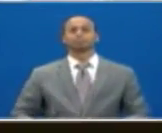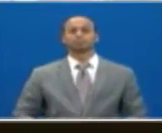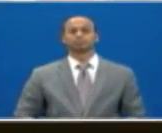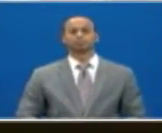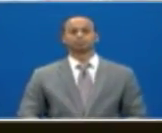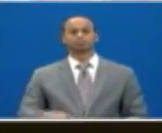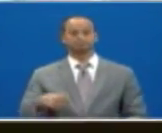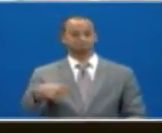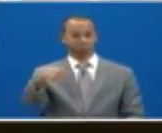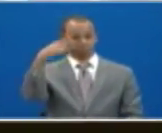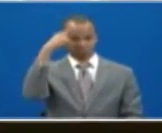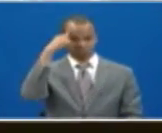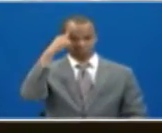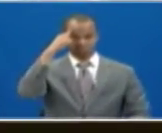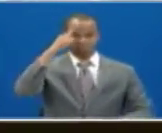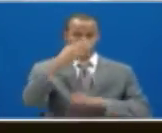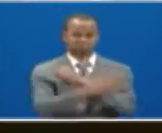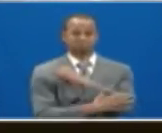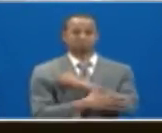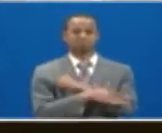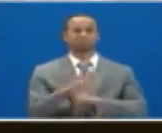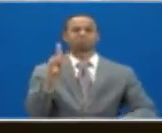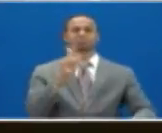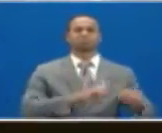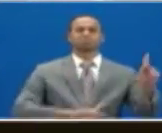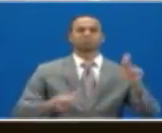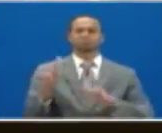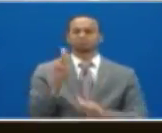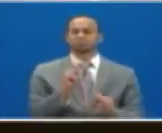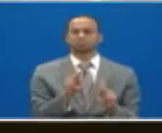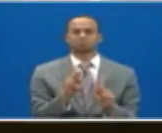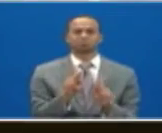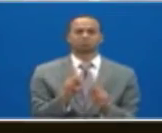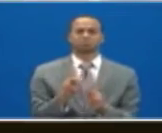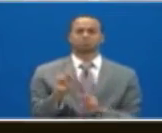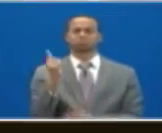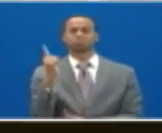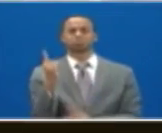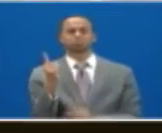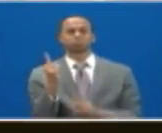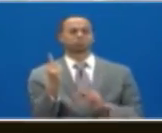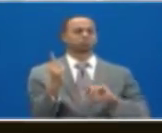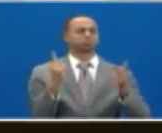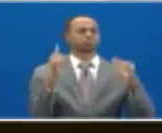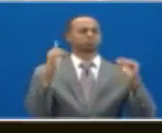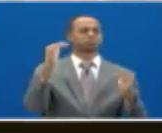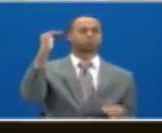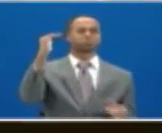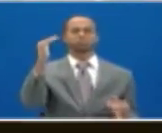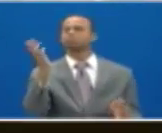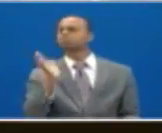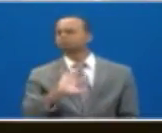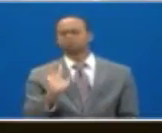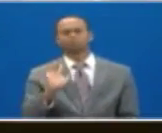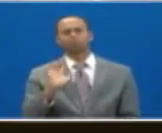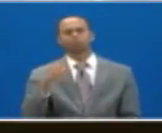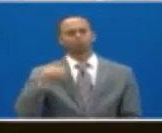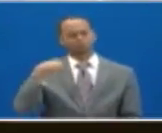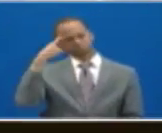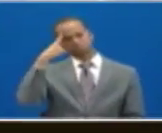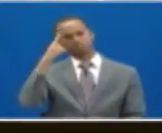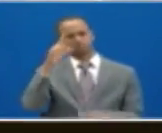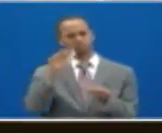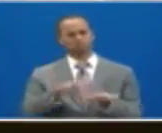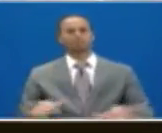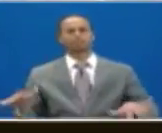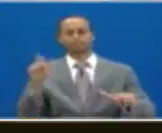Yo no creo en un país con ciudadanos de primera y ciudadanos de segunda clase. Creo en un país que tienda la mano